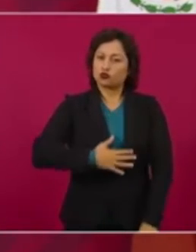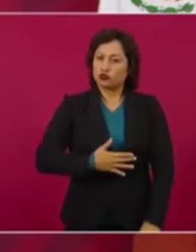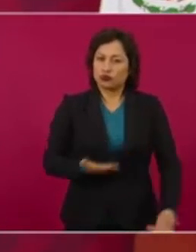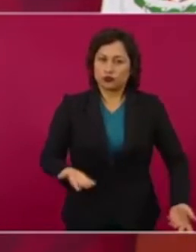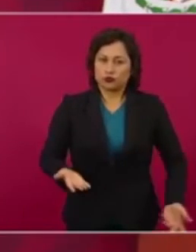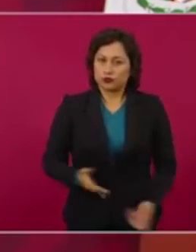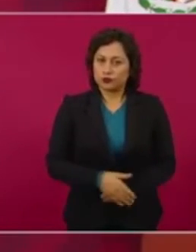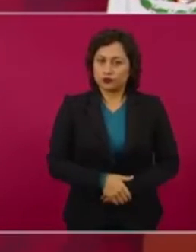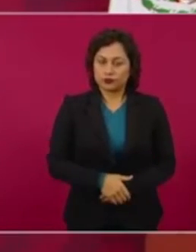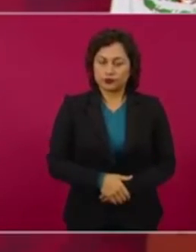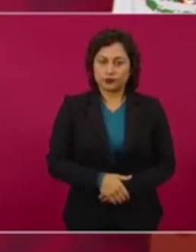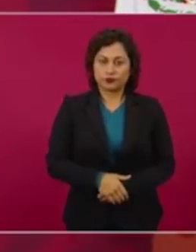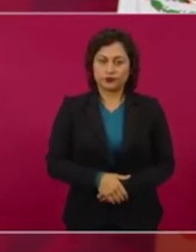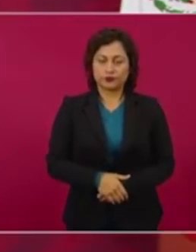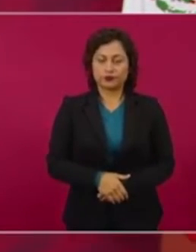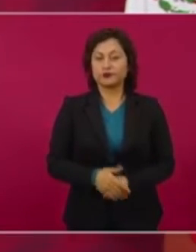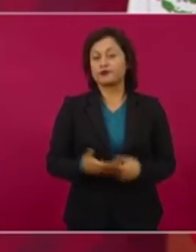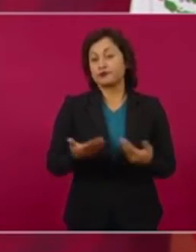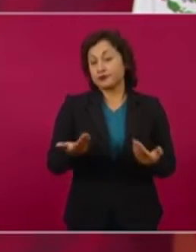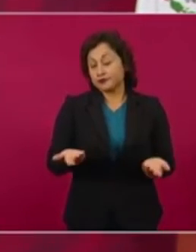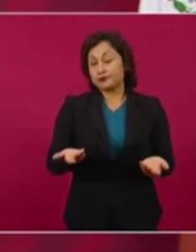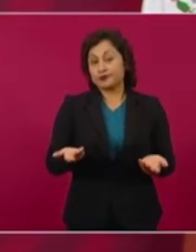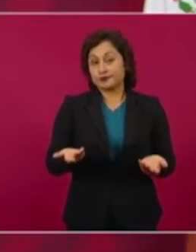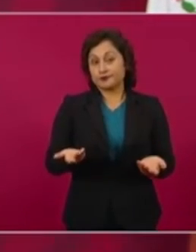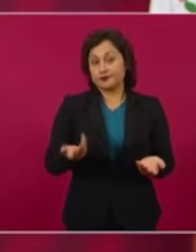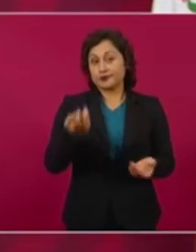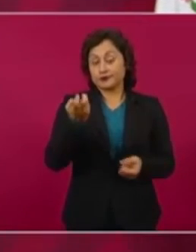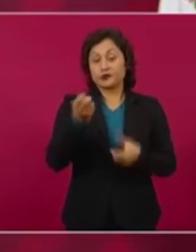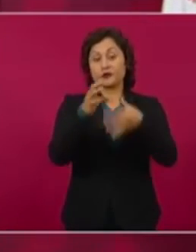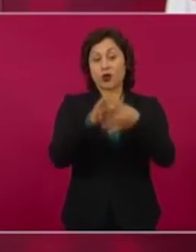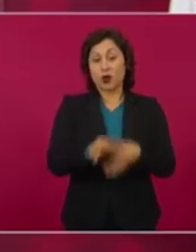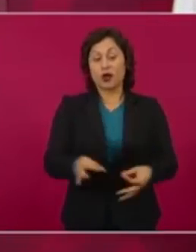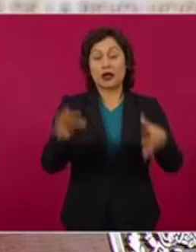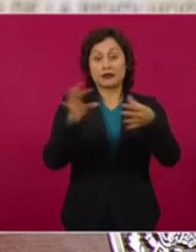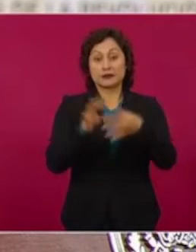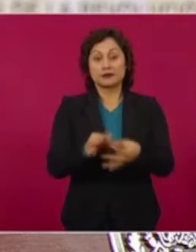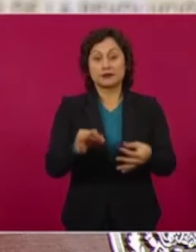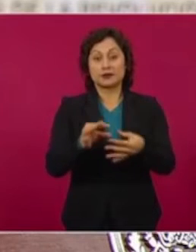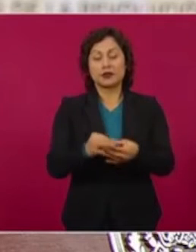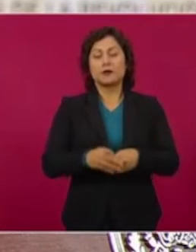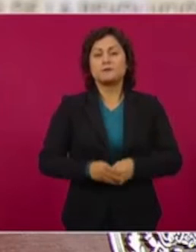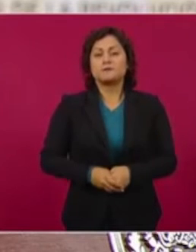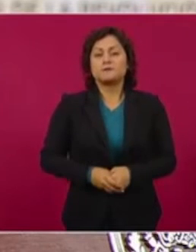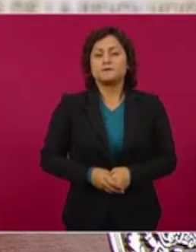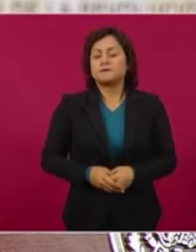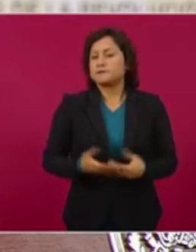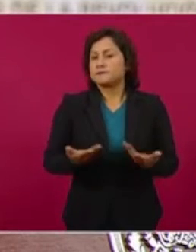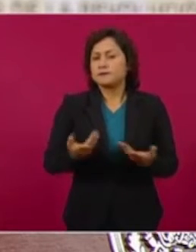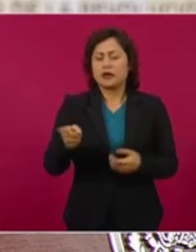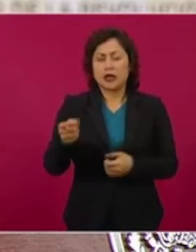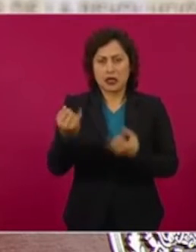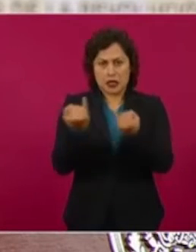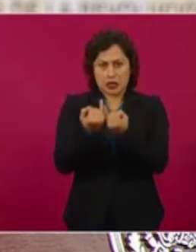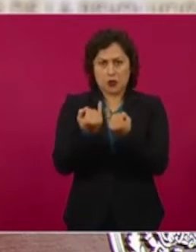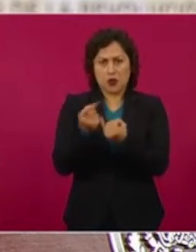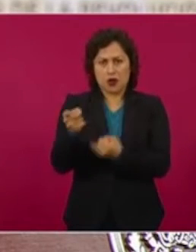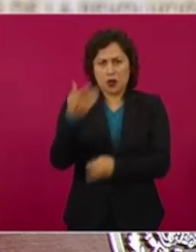Y pues ellos entienden. ¿Qué pasa también? Hay